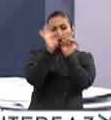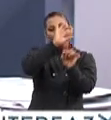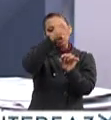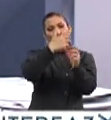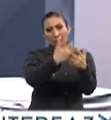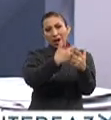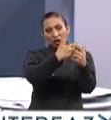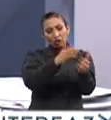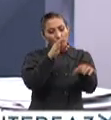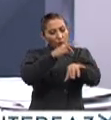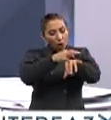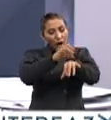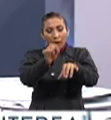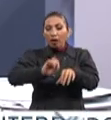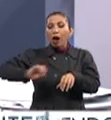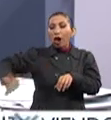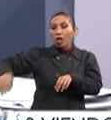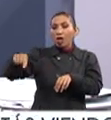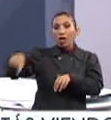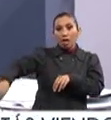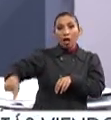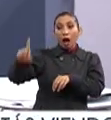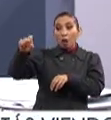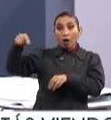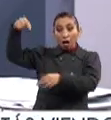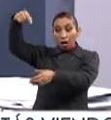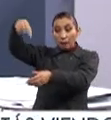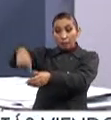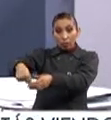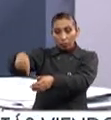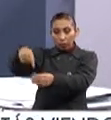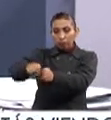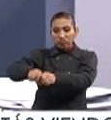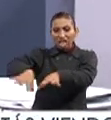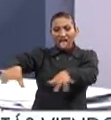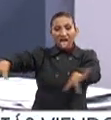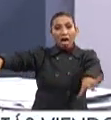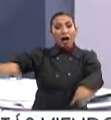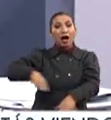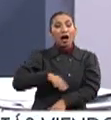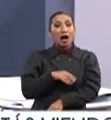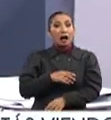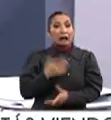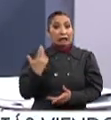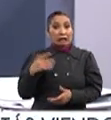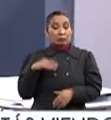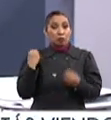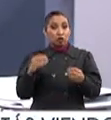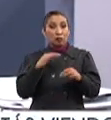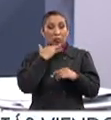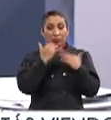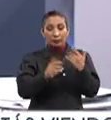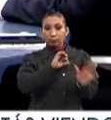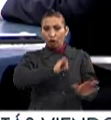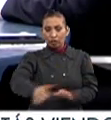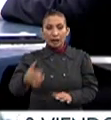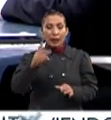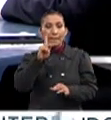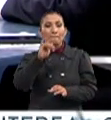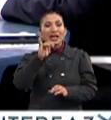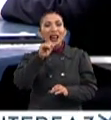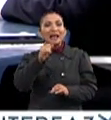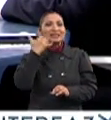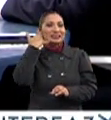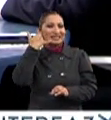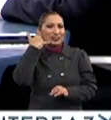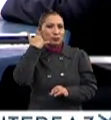tipo de aparatos. Ajá. Aquí las tenemos. Las redonditas, ¿no? Plenas. Estas redonditas. Pequeñas, ¿no? Redondas, sí. Luego venimos con las pilas de celular. Y hay